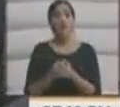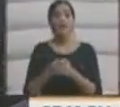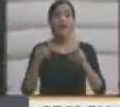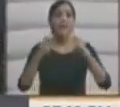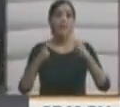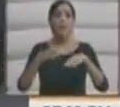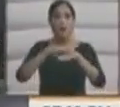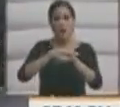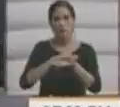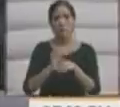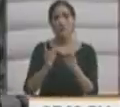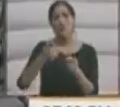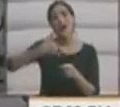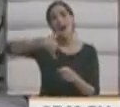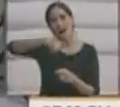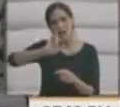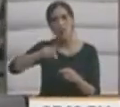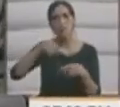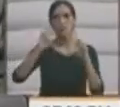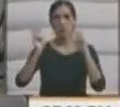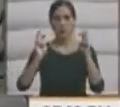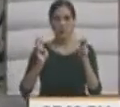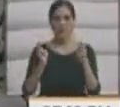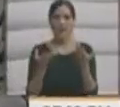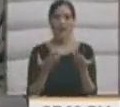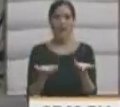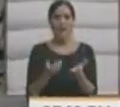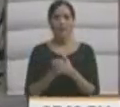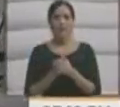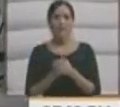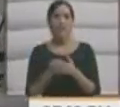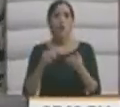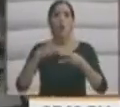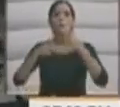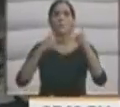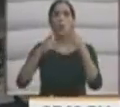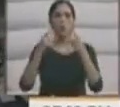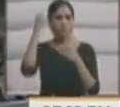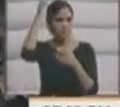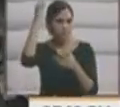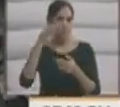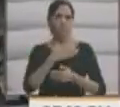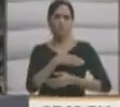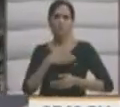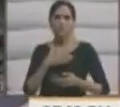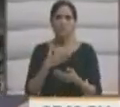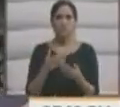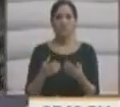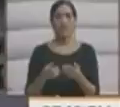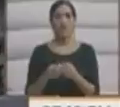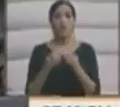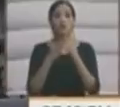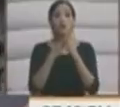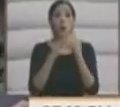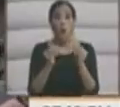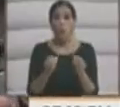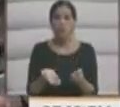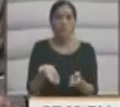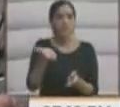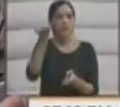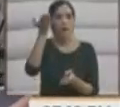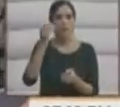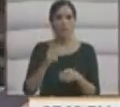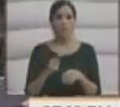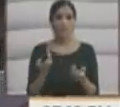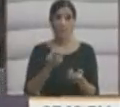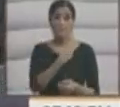hay otro tema importante, el de la higiene. Los productos de la higiene también están por el cielo. En este sentido, el vicepresidente